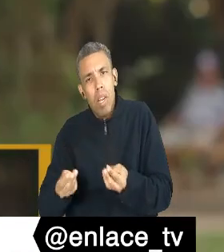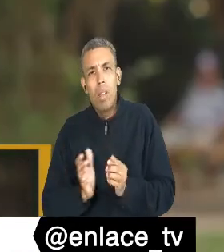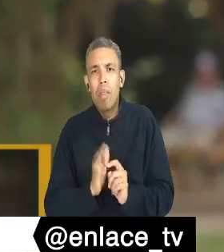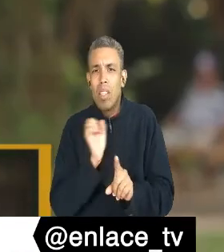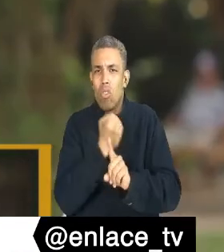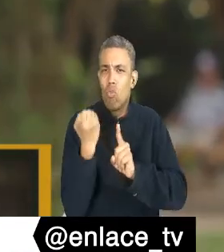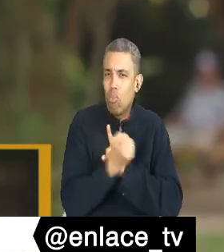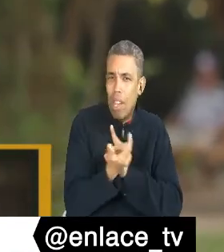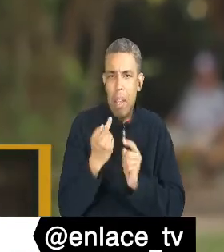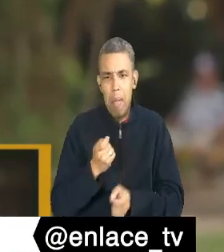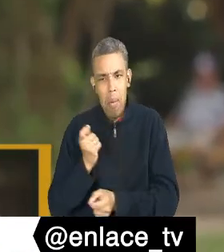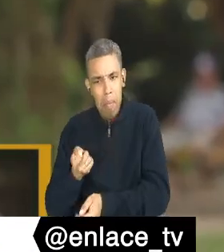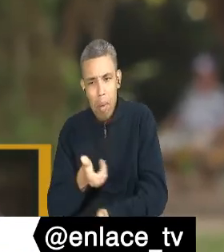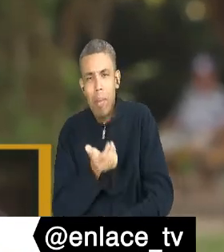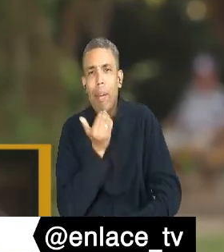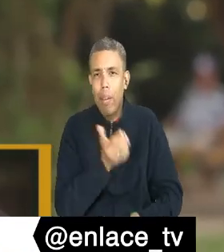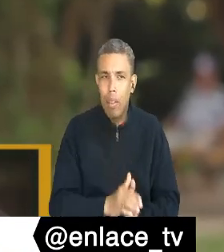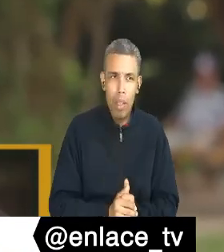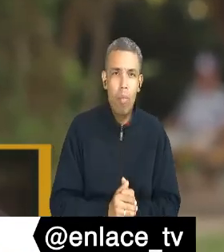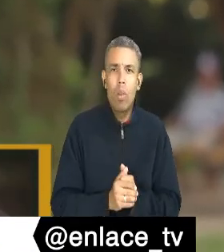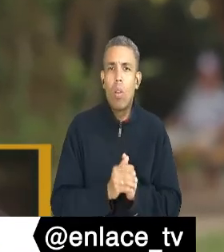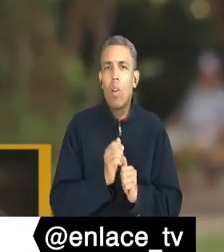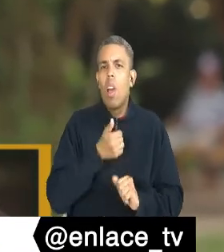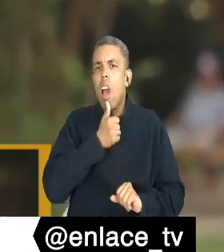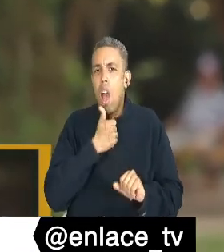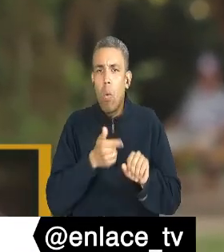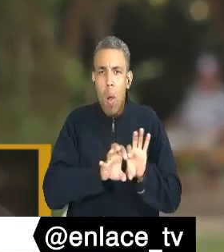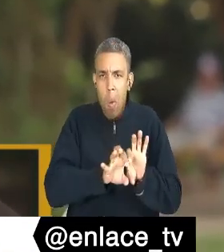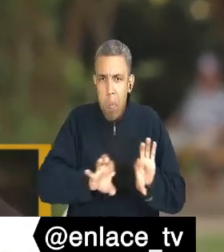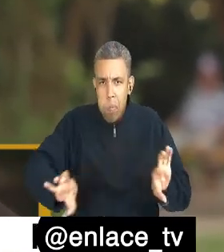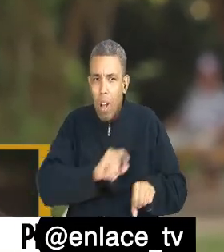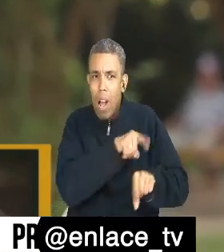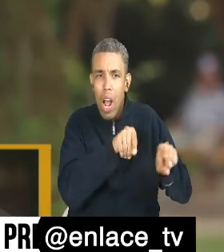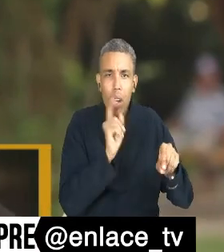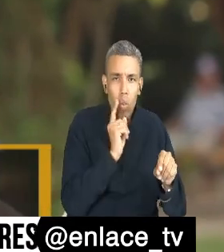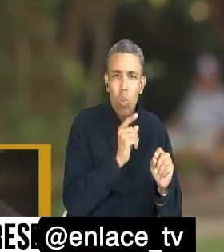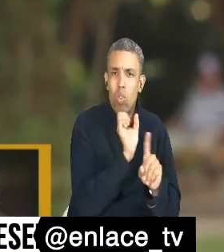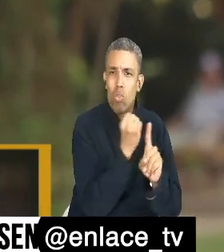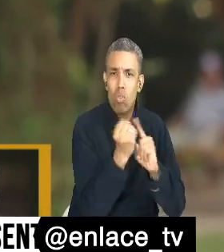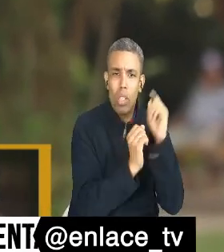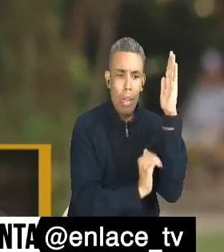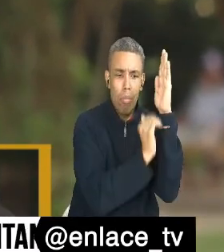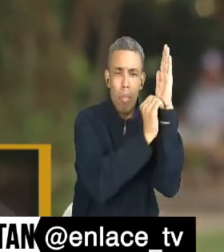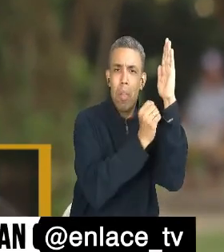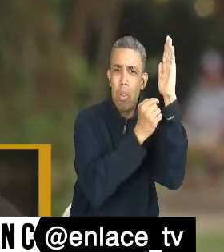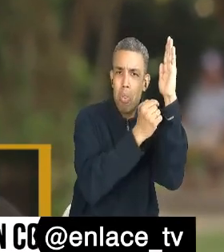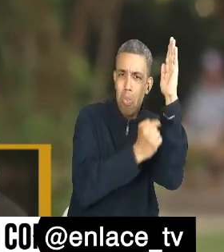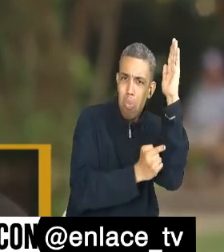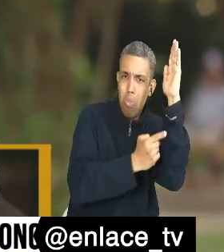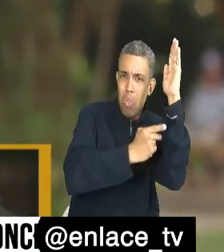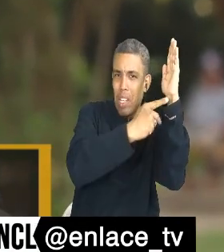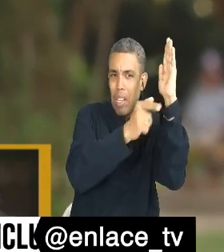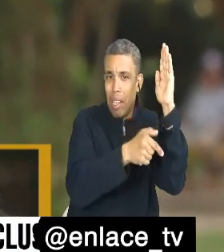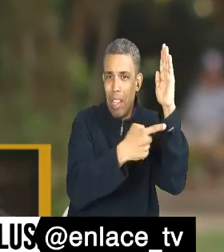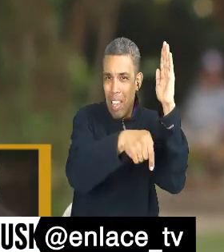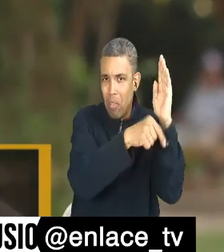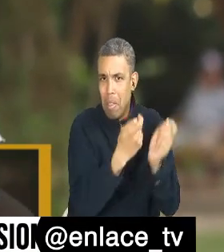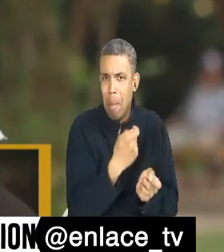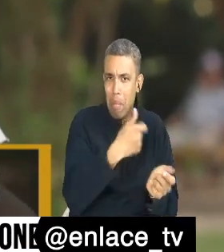por ejemplo, pago de los subsidios de acueducto y alcantarillado, alimentación, transporte escolar, los programas